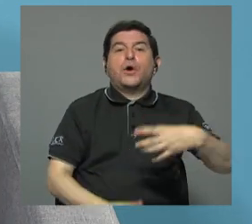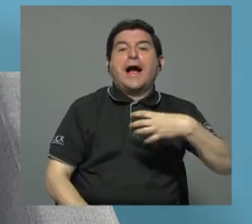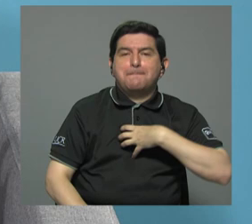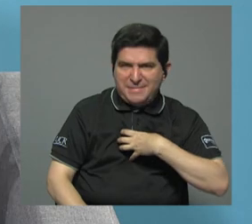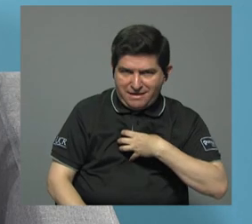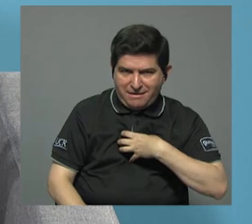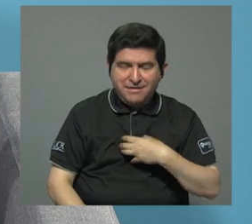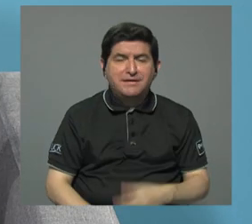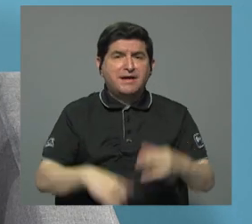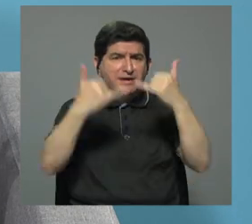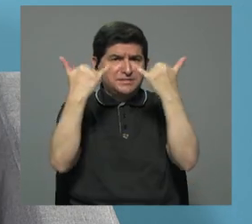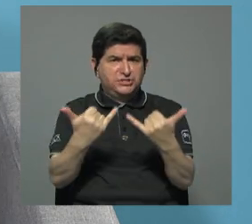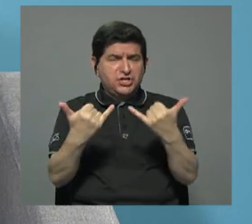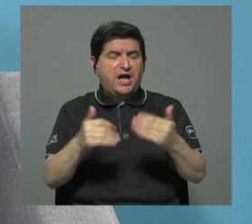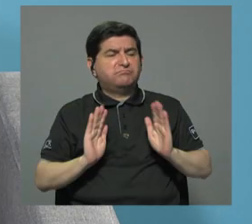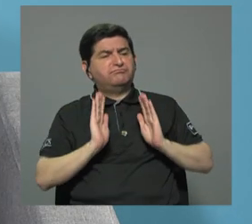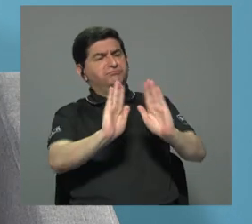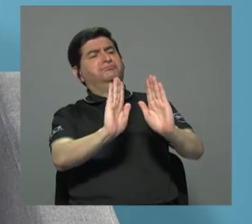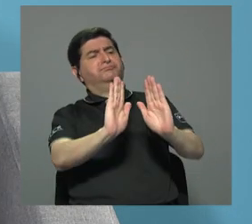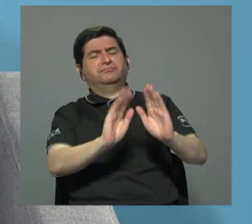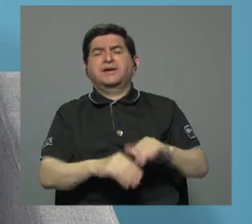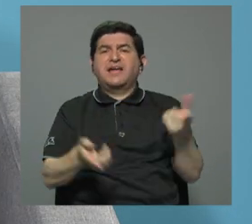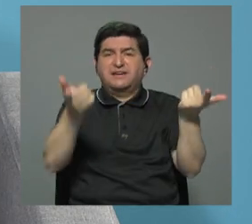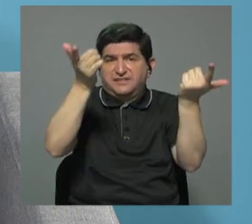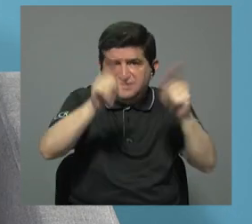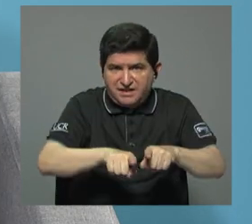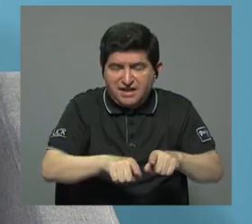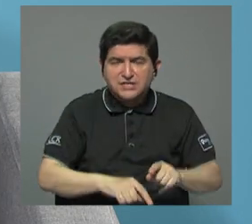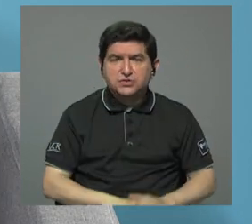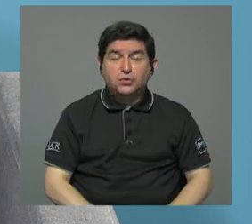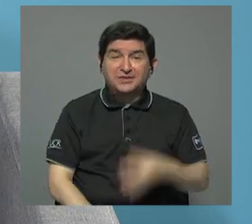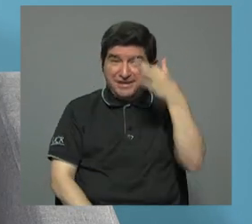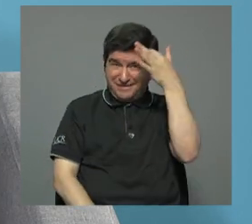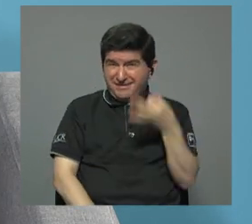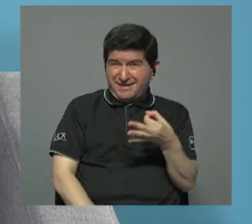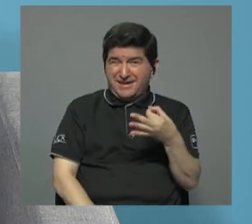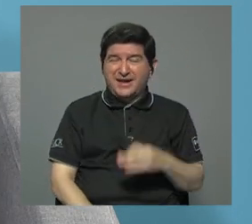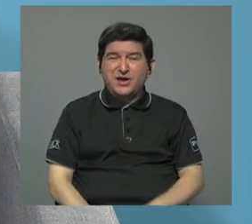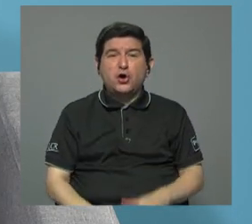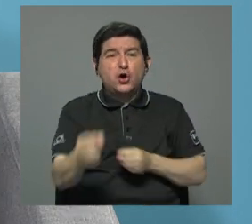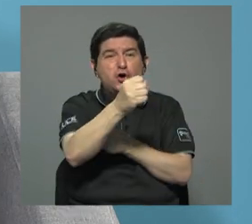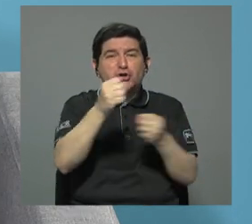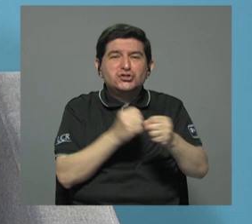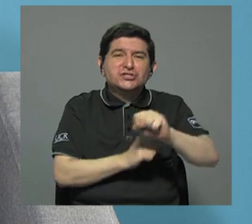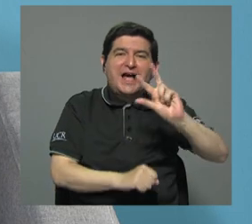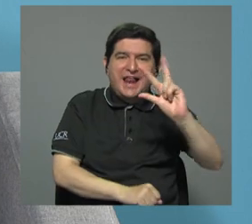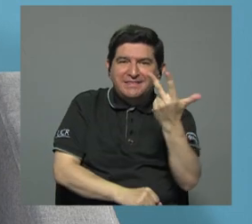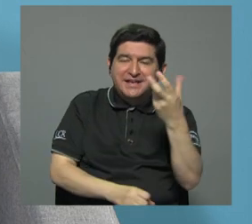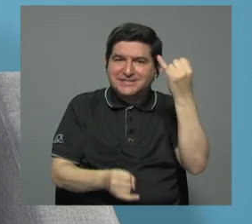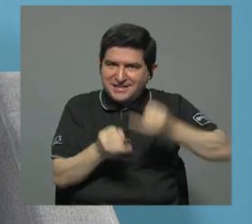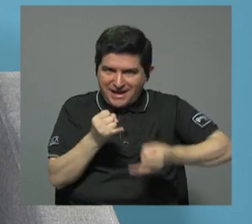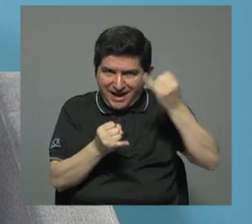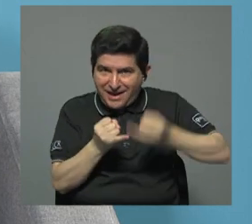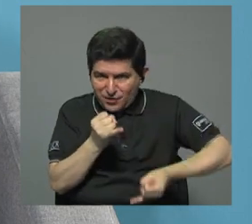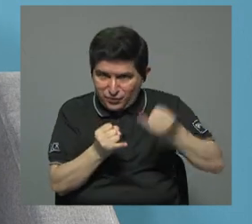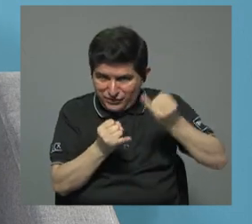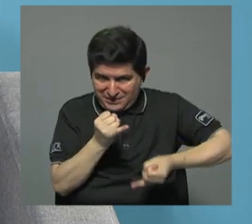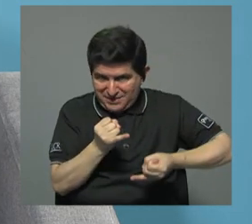esté una de ellas, ya lo rechace, ¿verdad? En ese caso, me parece que sería la sala tercera, la última.